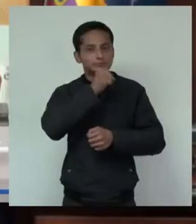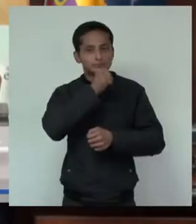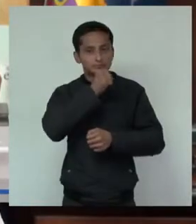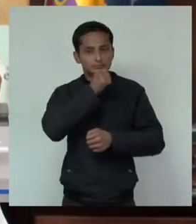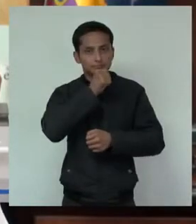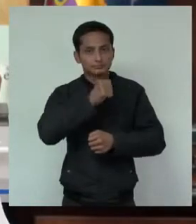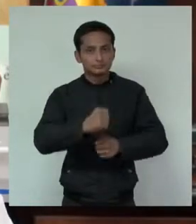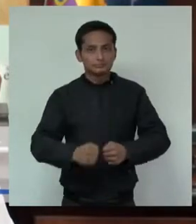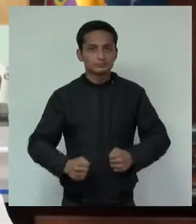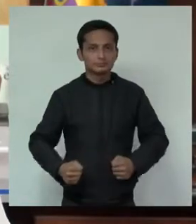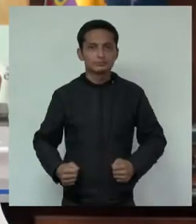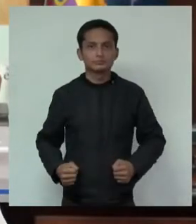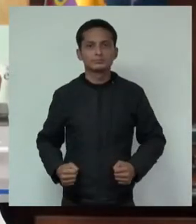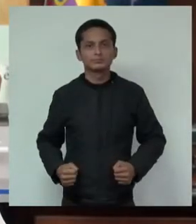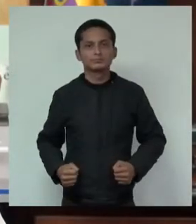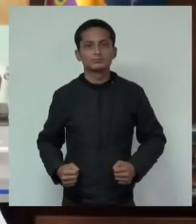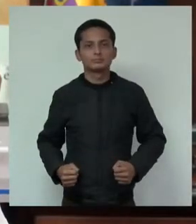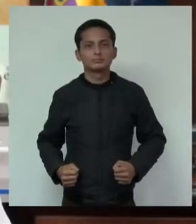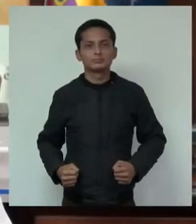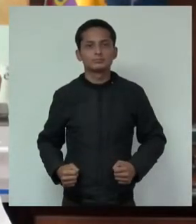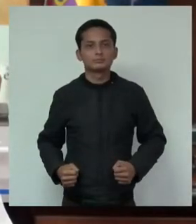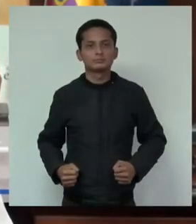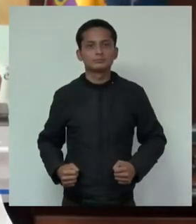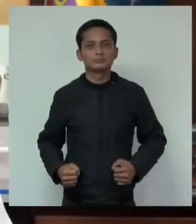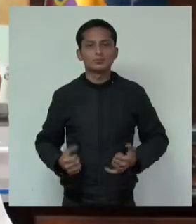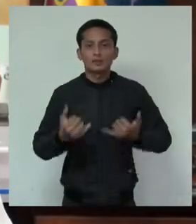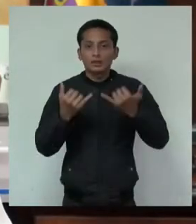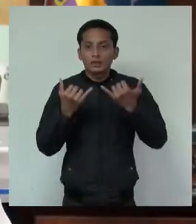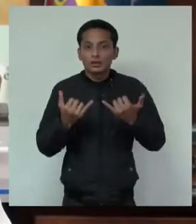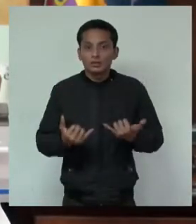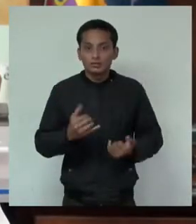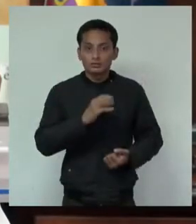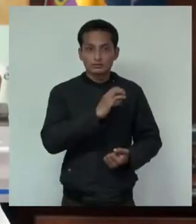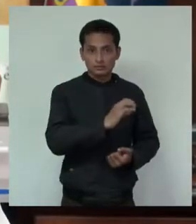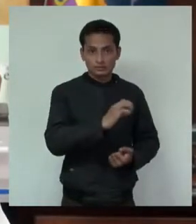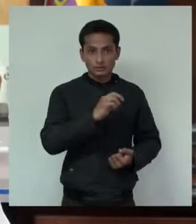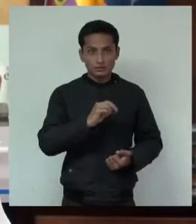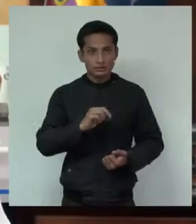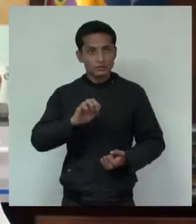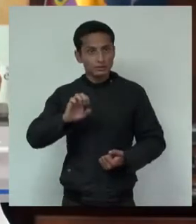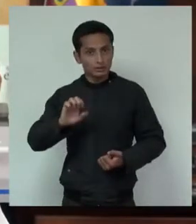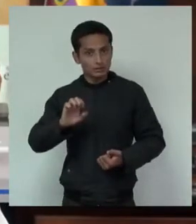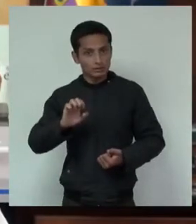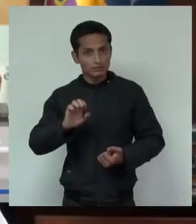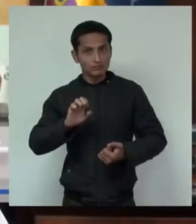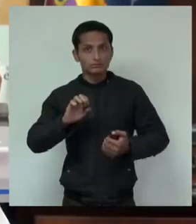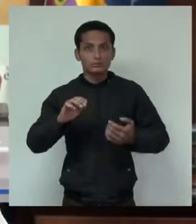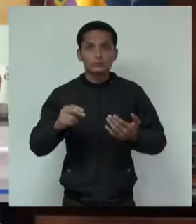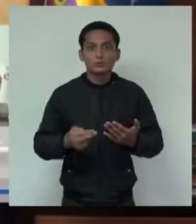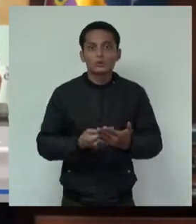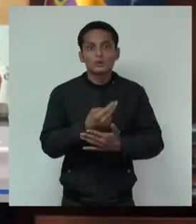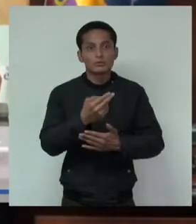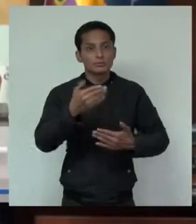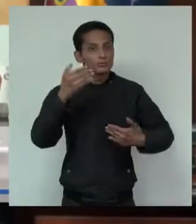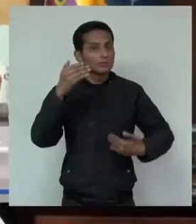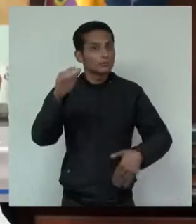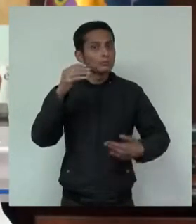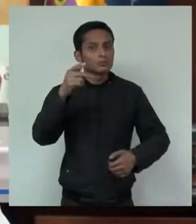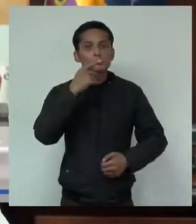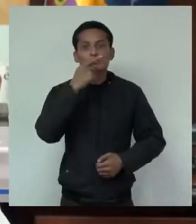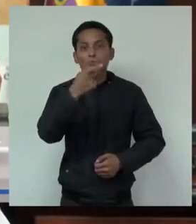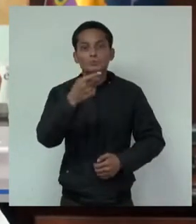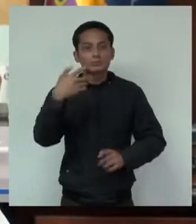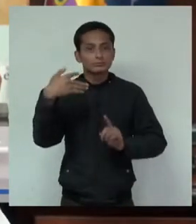las personas adultas mayores. El hecho de que el Consejo Nacional Electoral lleve adelante